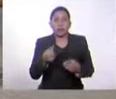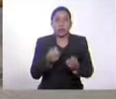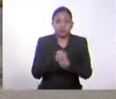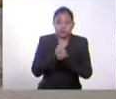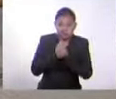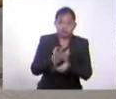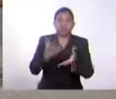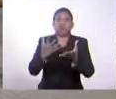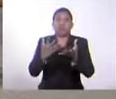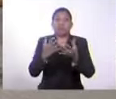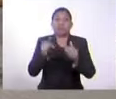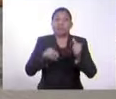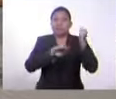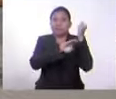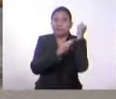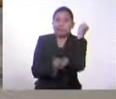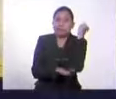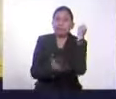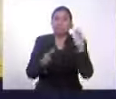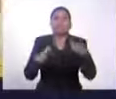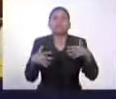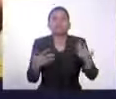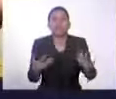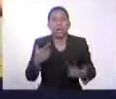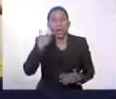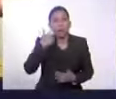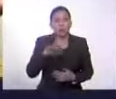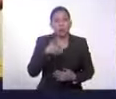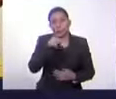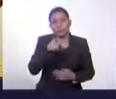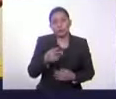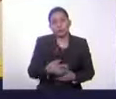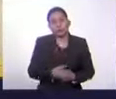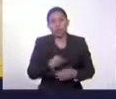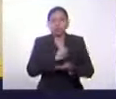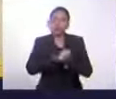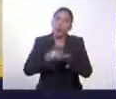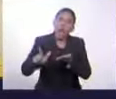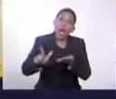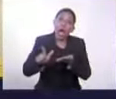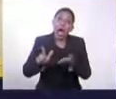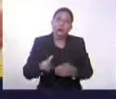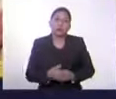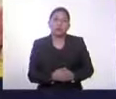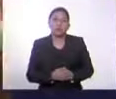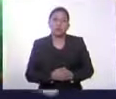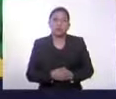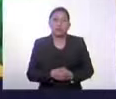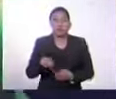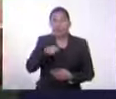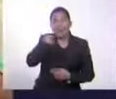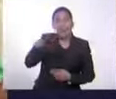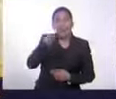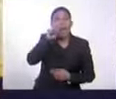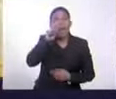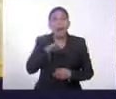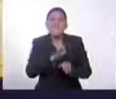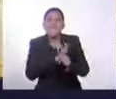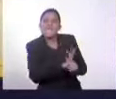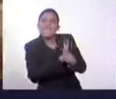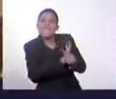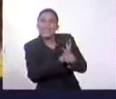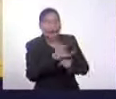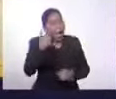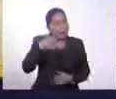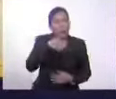por ejemplo, es cuando de repente tú estás en la escuela y tienes una presión de grupo. Sí. ¿Te pasó a ti, por